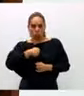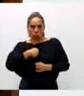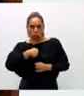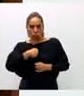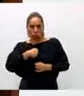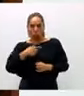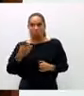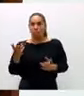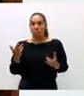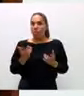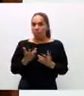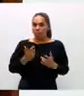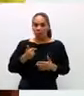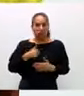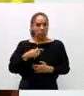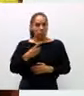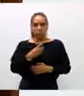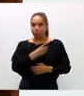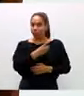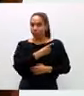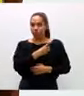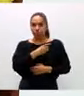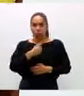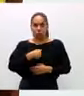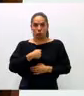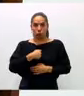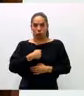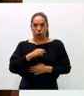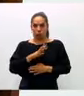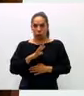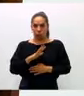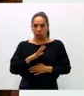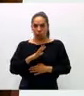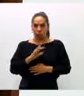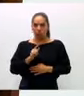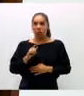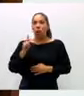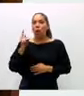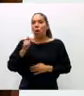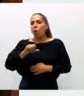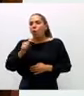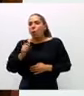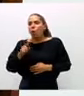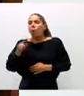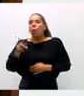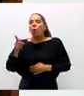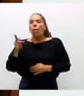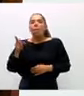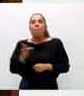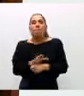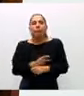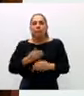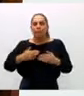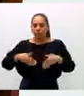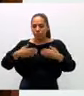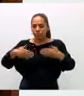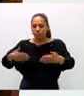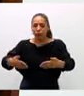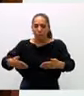que pasó en mi entorno depende de lo que yo hice o de lo que yo dejé de hacer. ¿Cuál